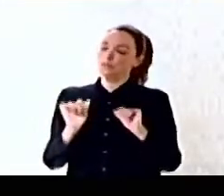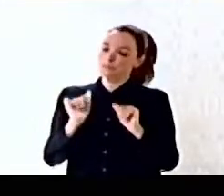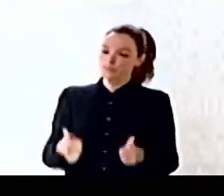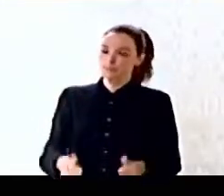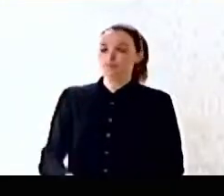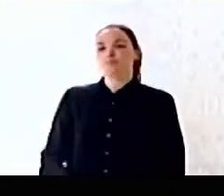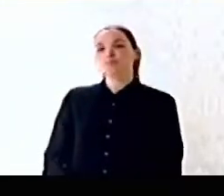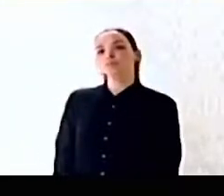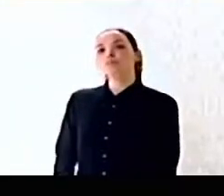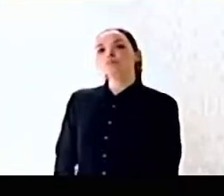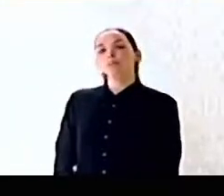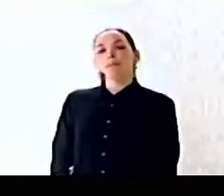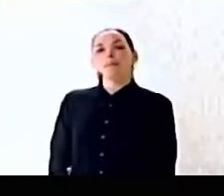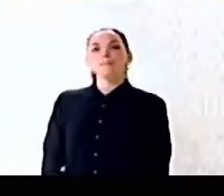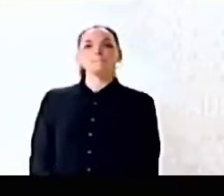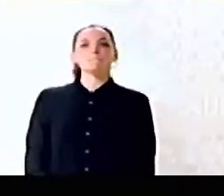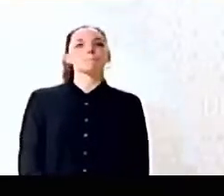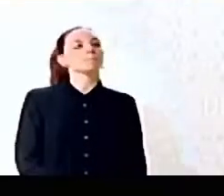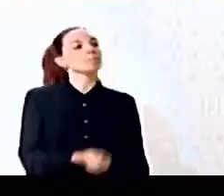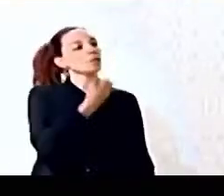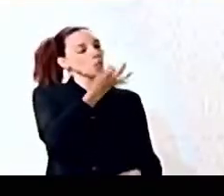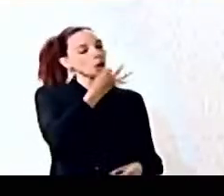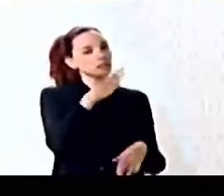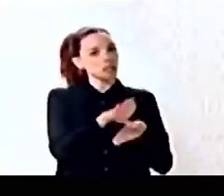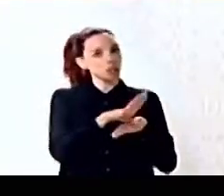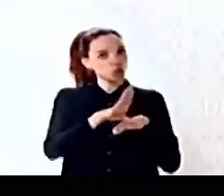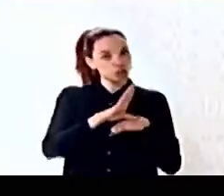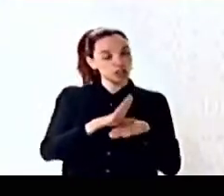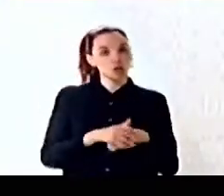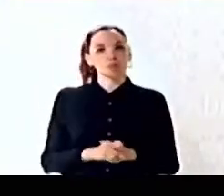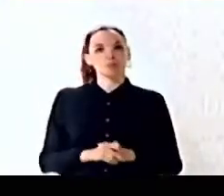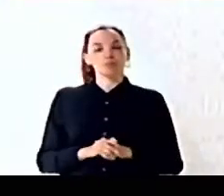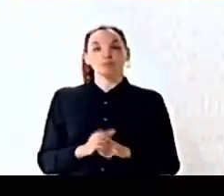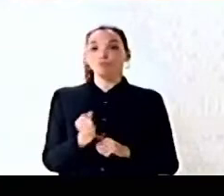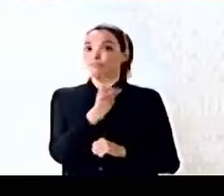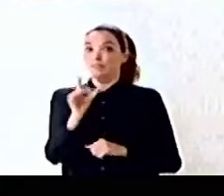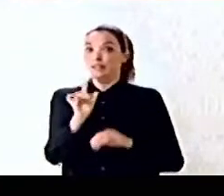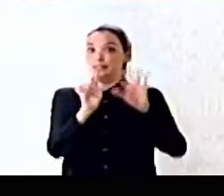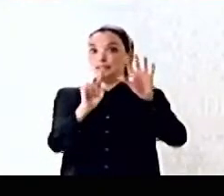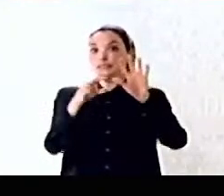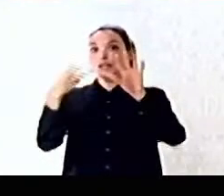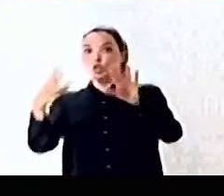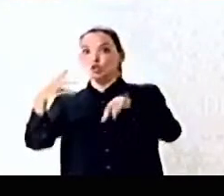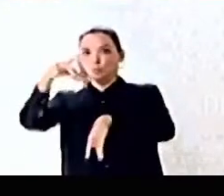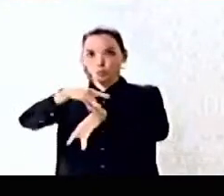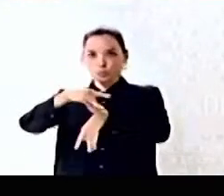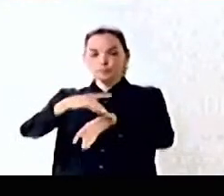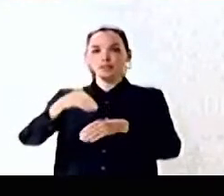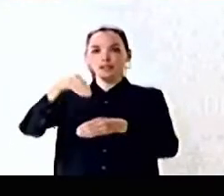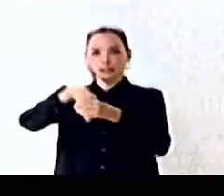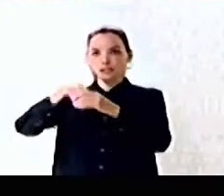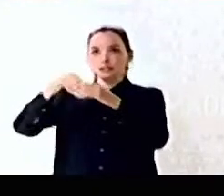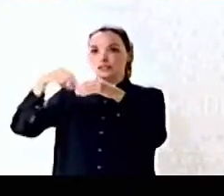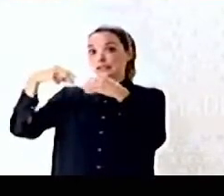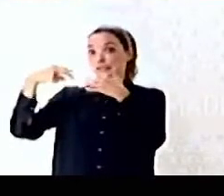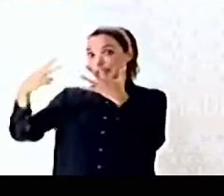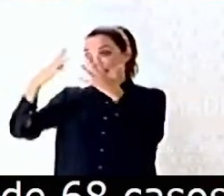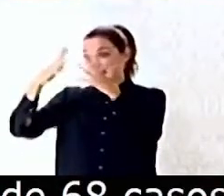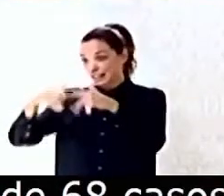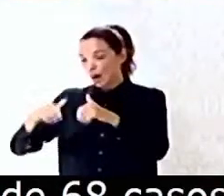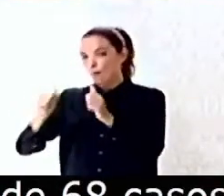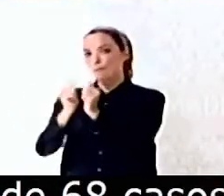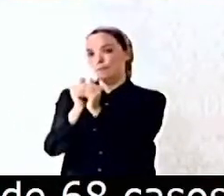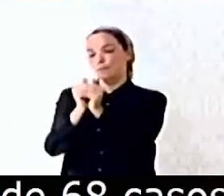qué? Buenas tardes, consejero. La incidencia es de 68 casos, a los 7 días de 29, luego va